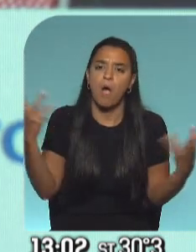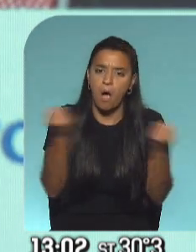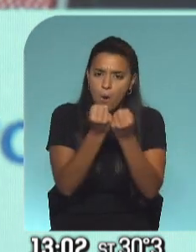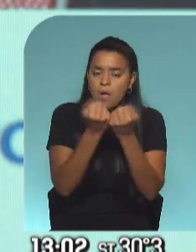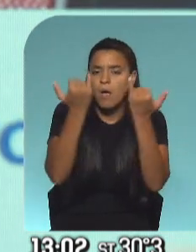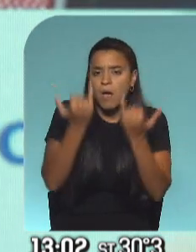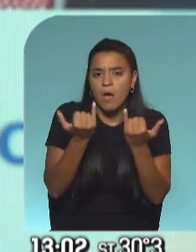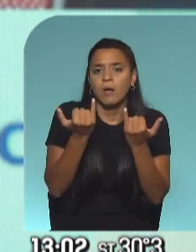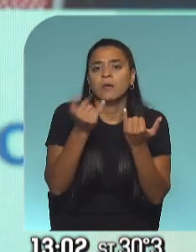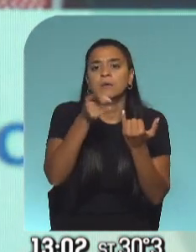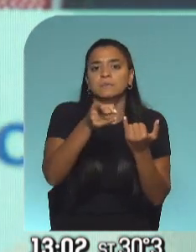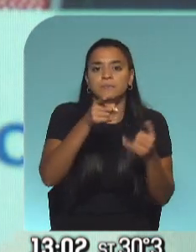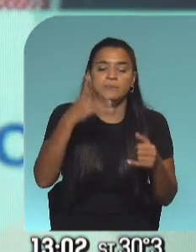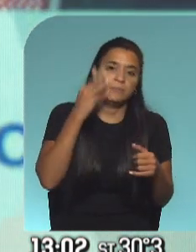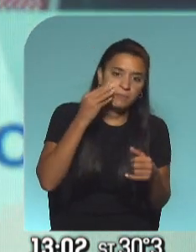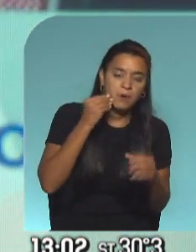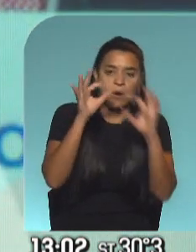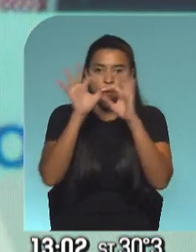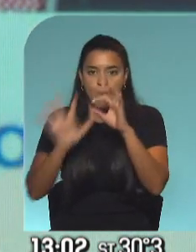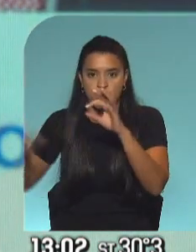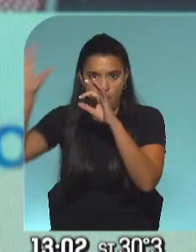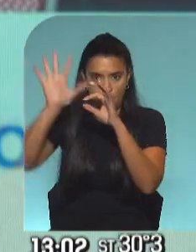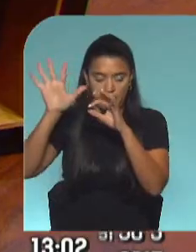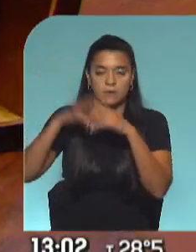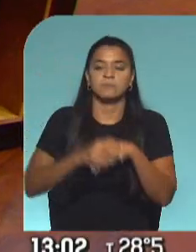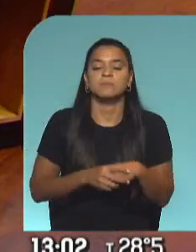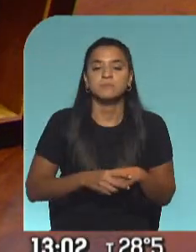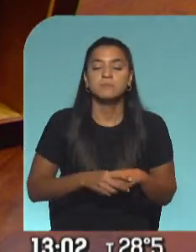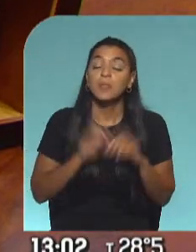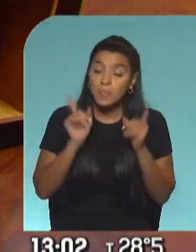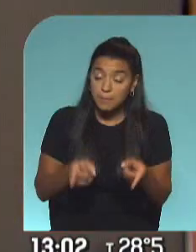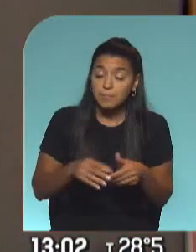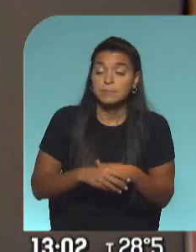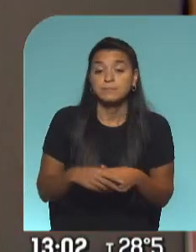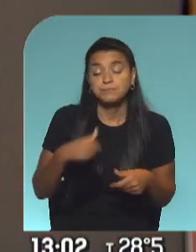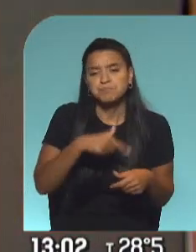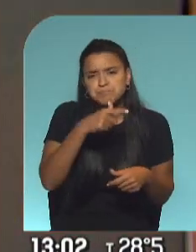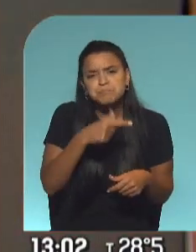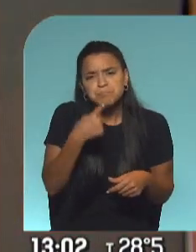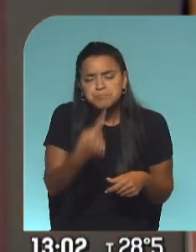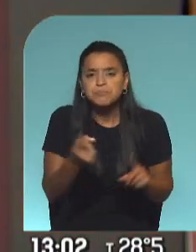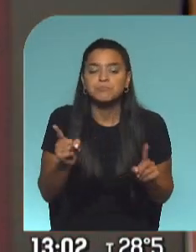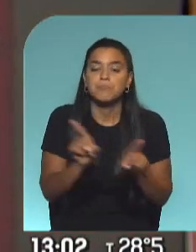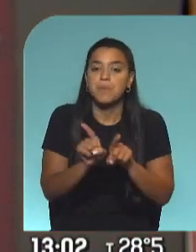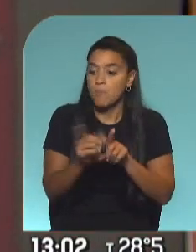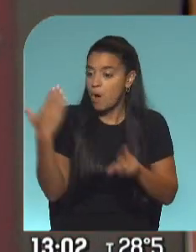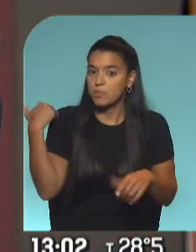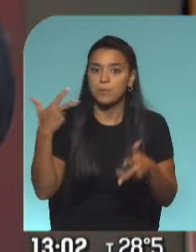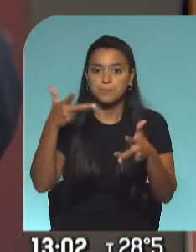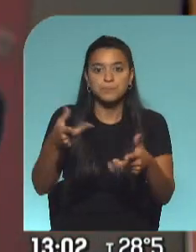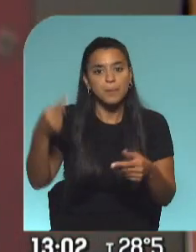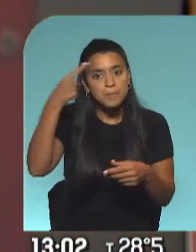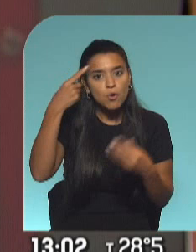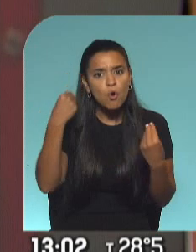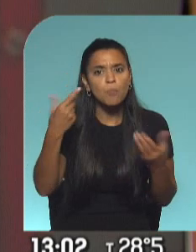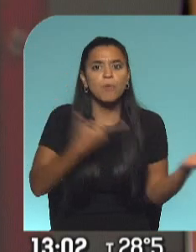mantienen entre Gran Bretaña y la Unión Europea. Y también me parece una pregunta, ¿no? Yo estaba por decir cuando iba a presentar cuando pensaba